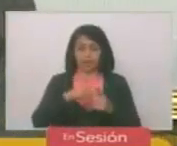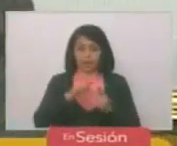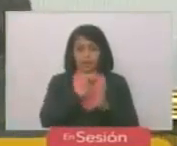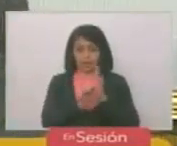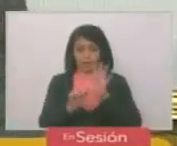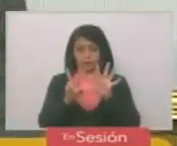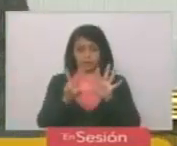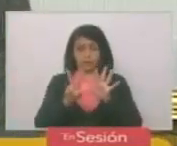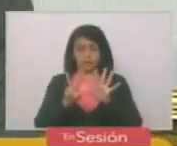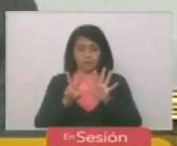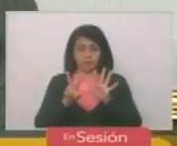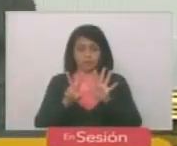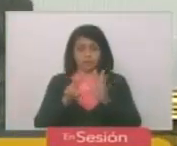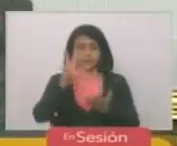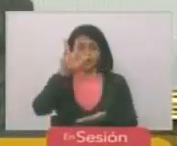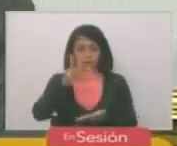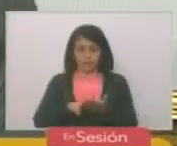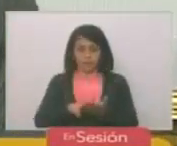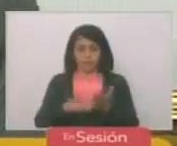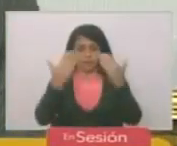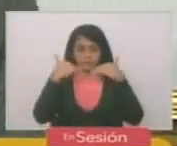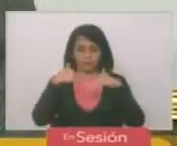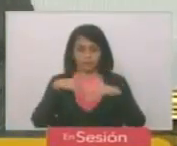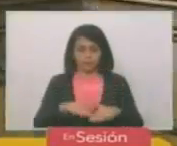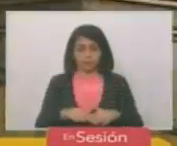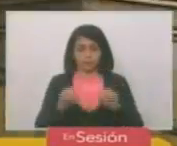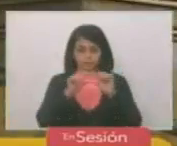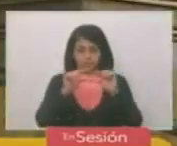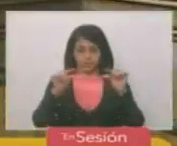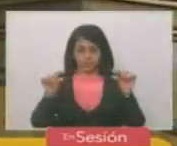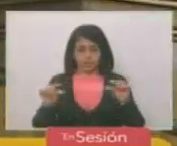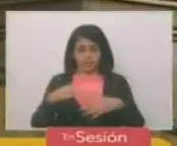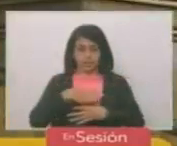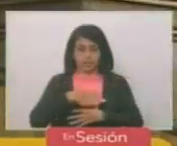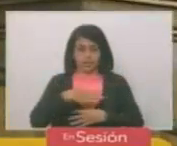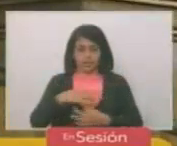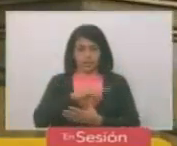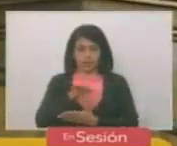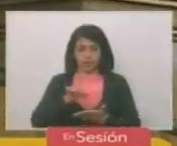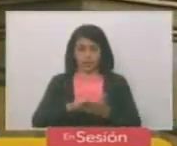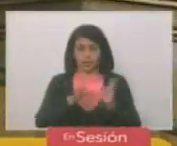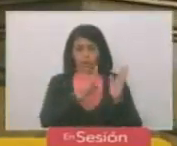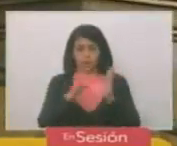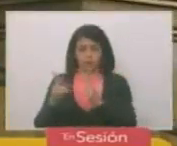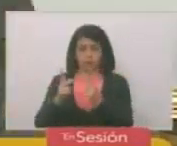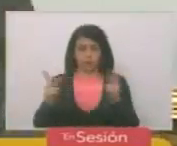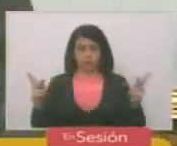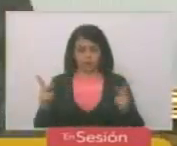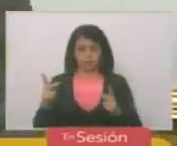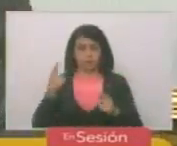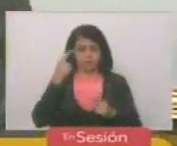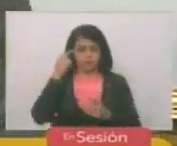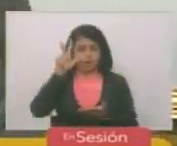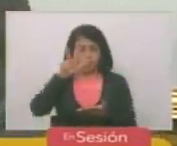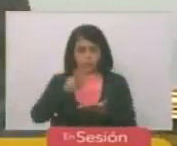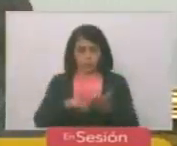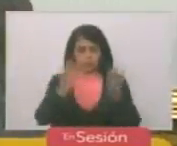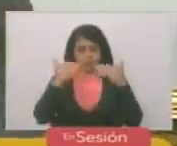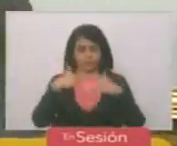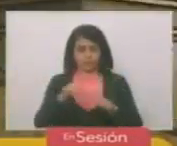7. Aprobado. Siguiente. Epígrafe, interés general y orden público. En consideración el epígrafe. Aprobado.